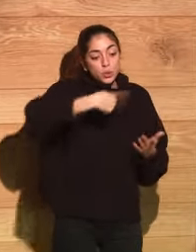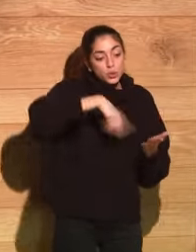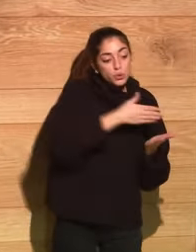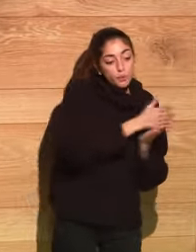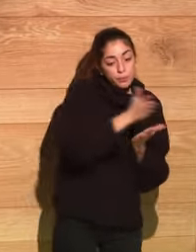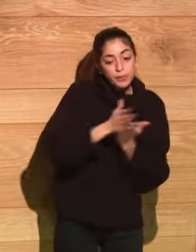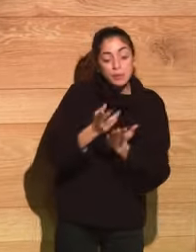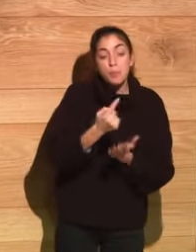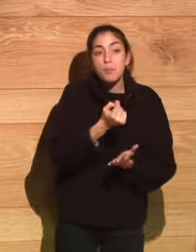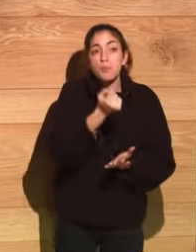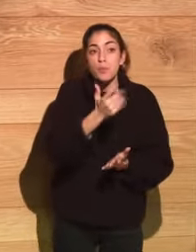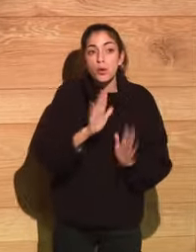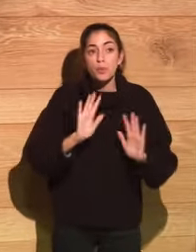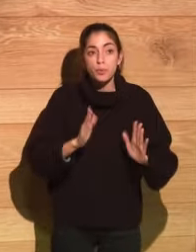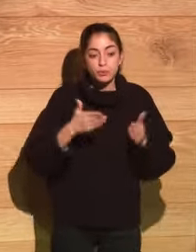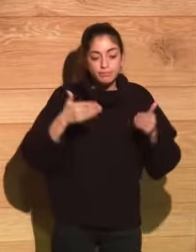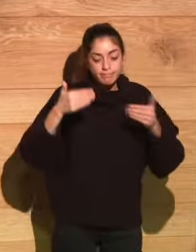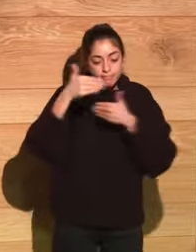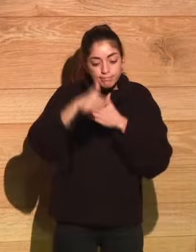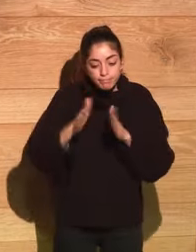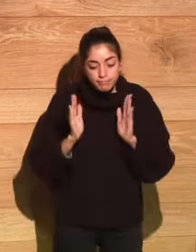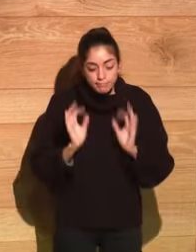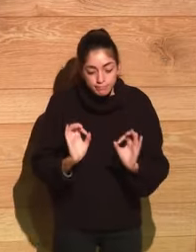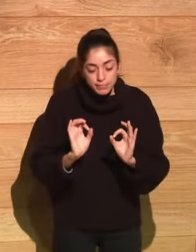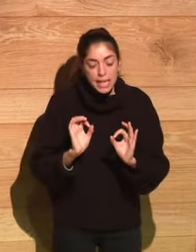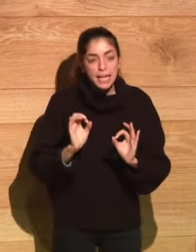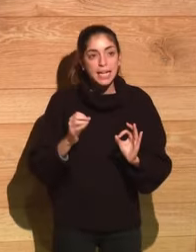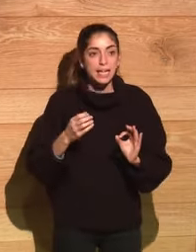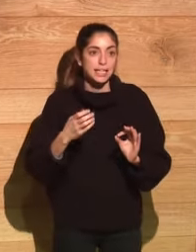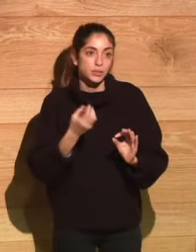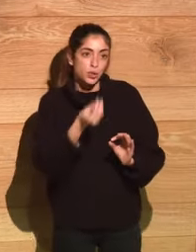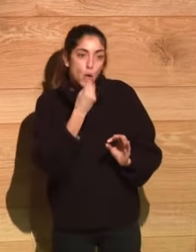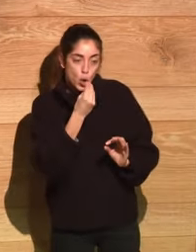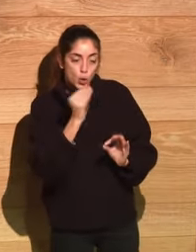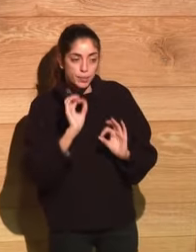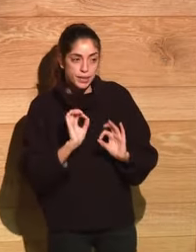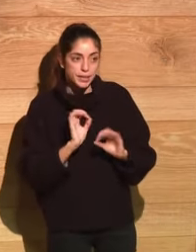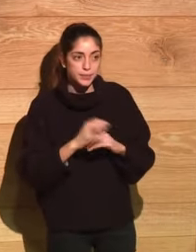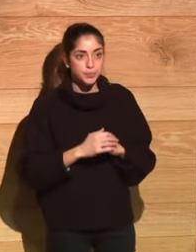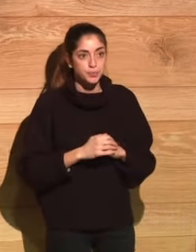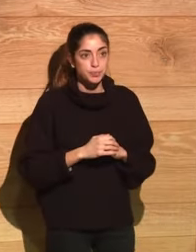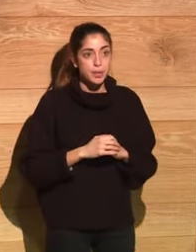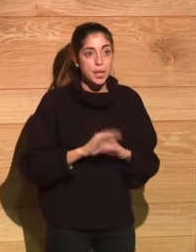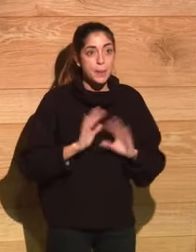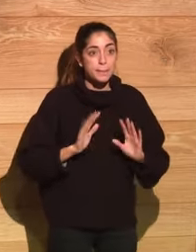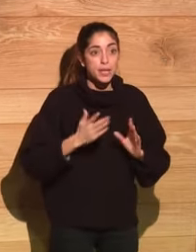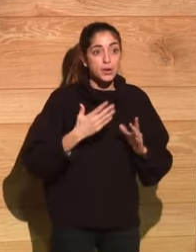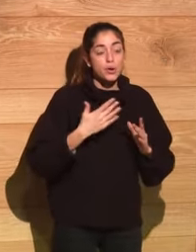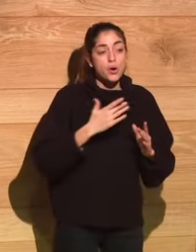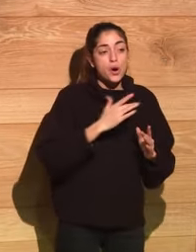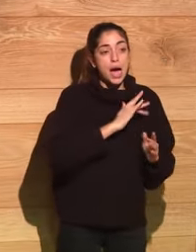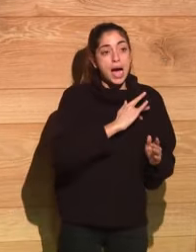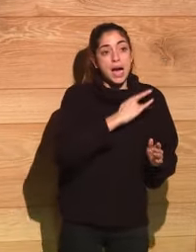bien concentradas en la gastronomía. Ágape era una. Otra es, por ejemplo, el amor,